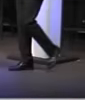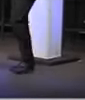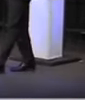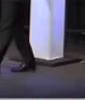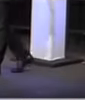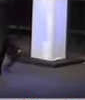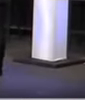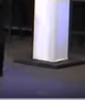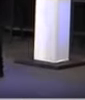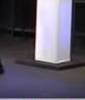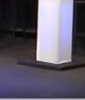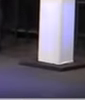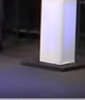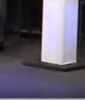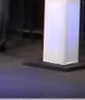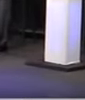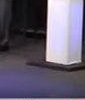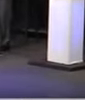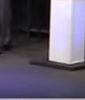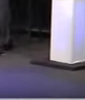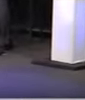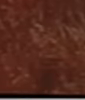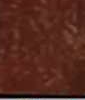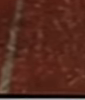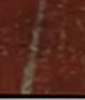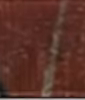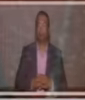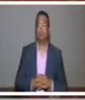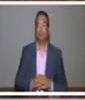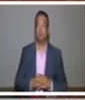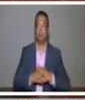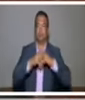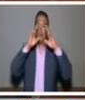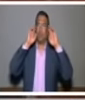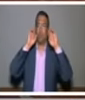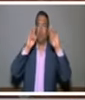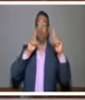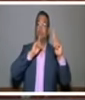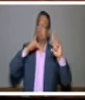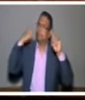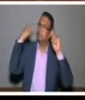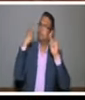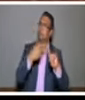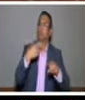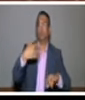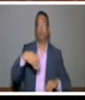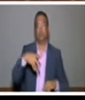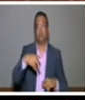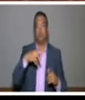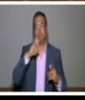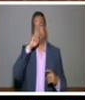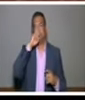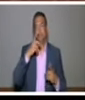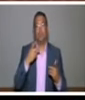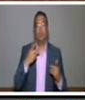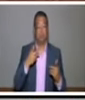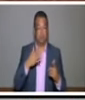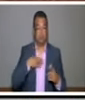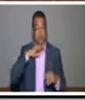Doctor Ricardo Rosselló, adelante. La educación es un punto crítico. Yo quiero para tus hijos lo mismo que quiero para mi